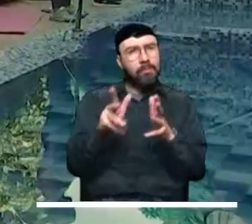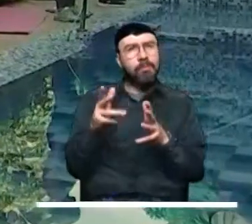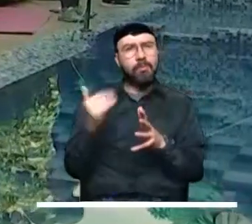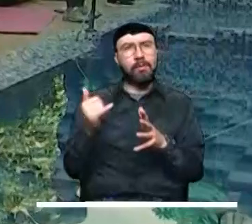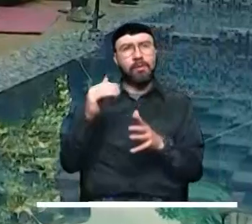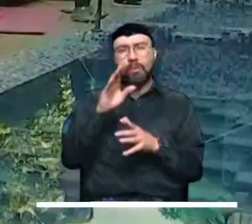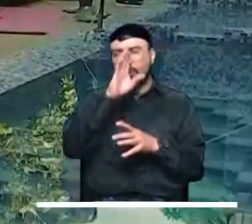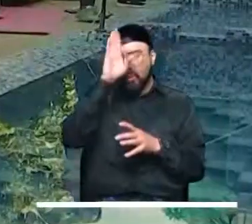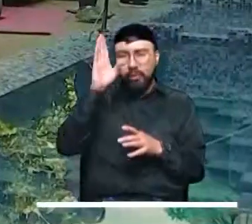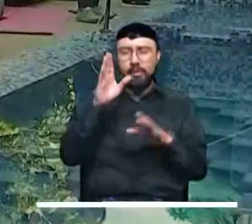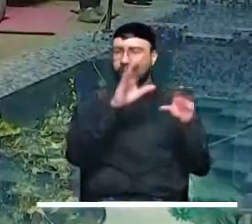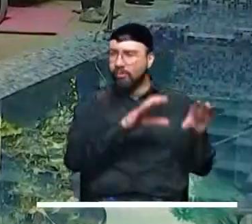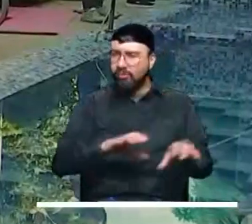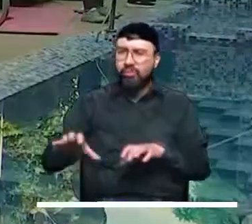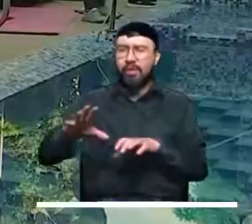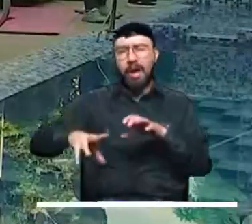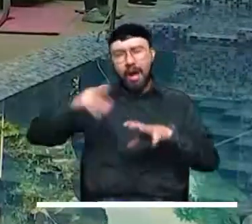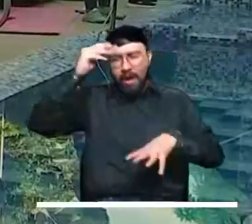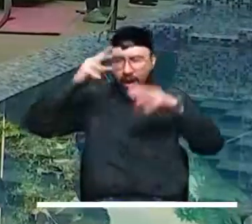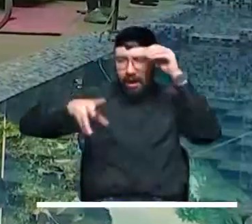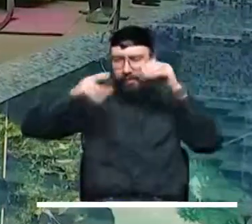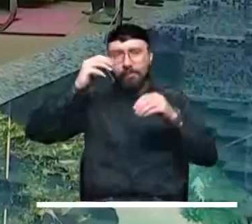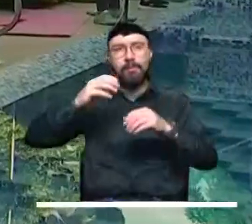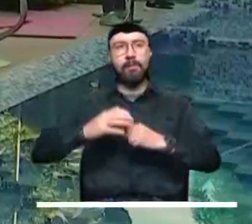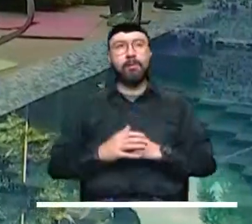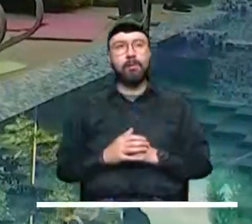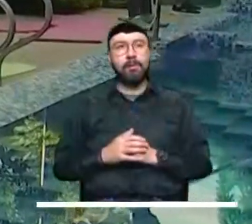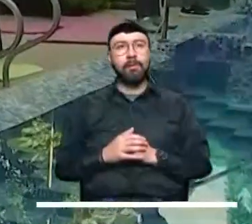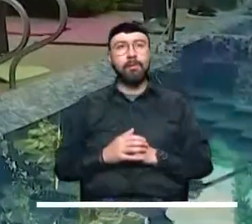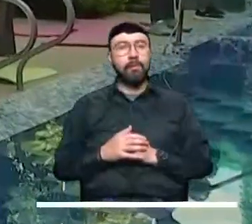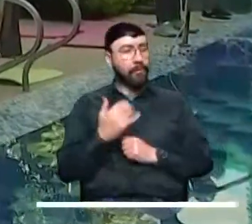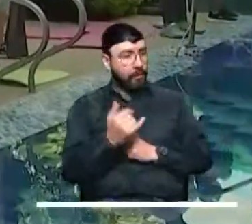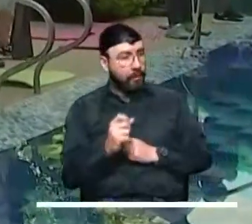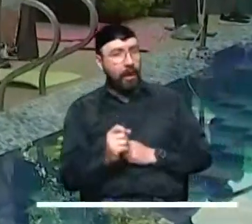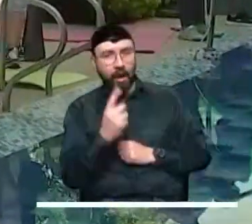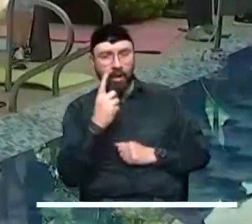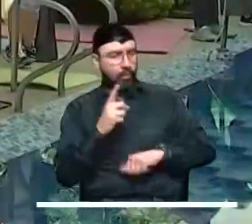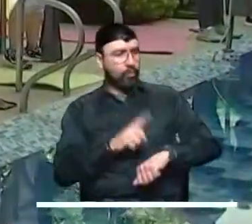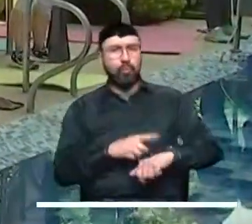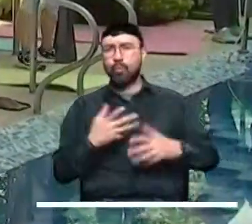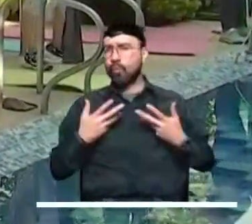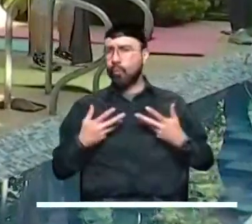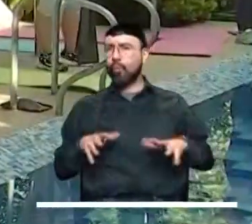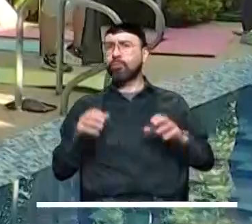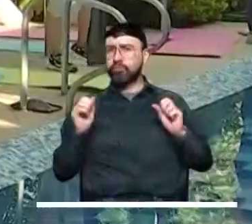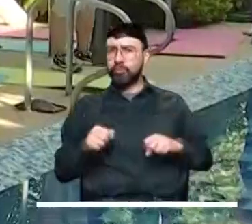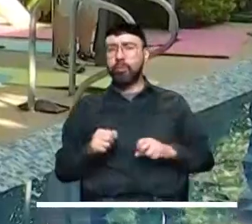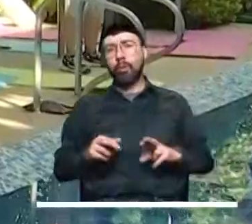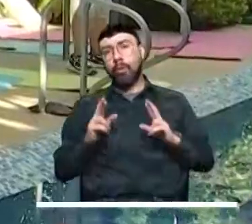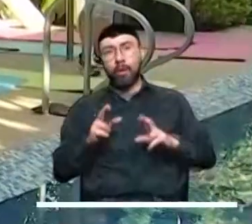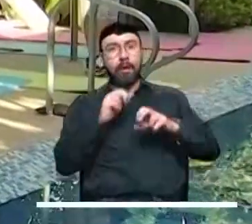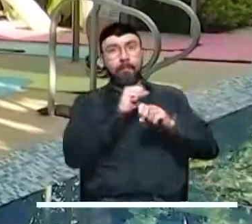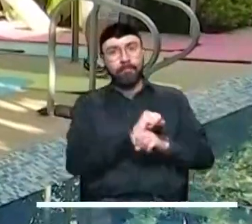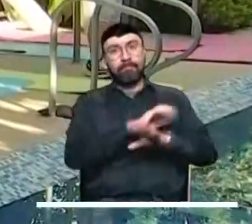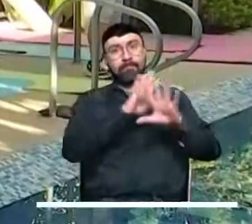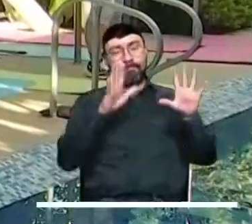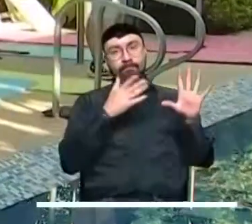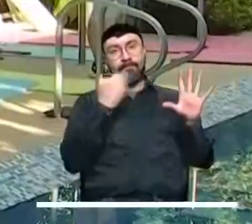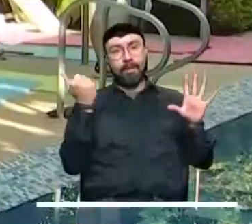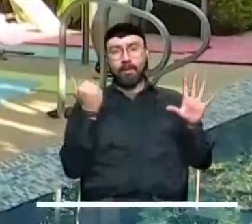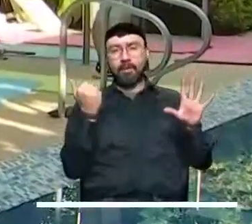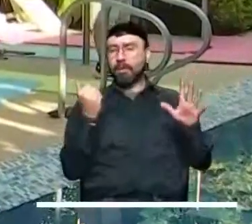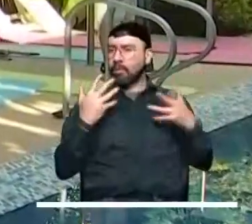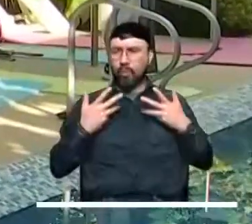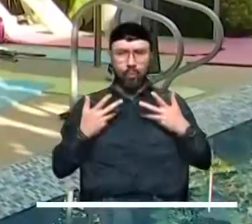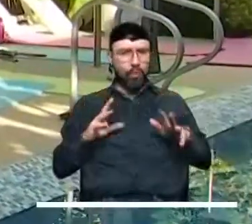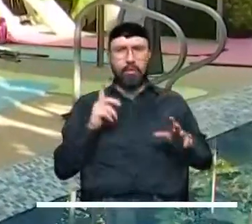un aprendizaje. Esto es algo que podemos hacer en cualquier momento, ojalá en la mañana, y lo podemos hacer en